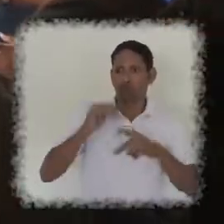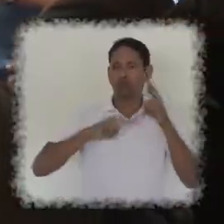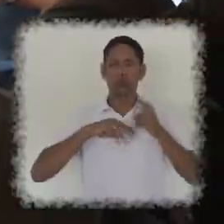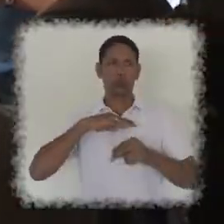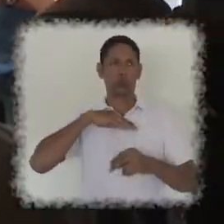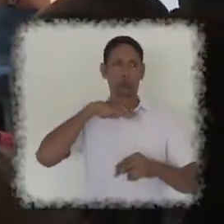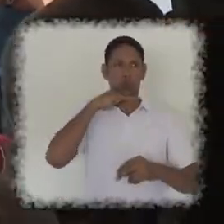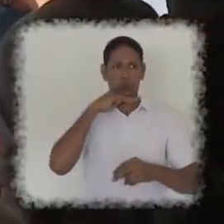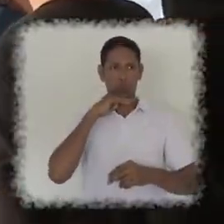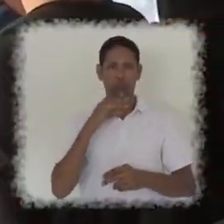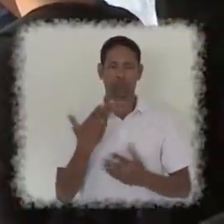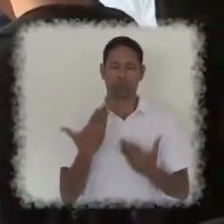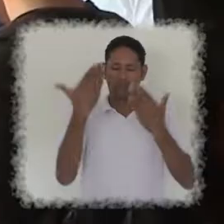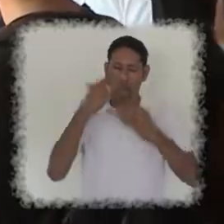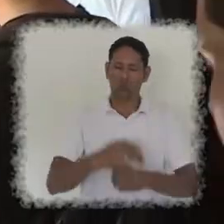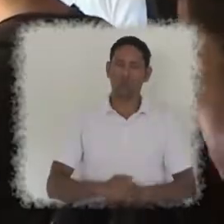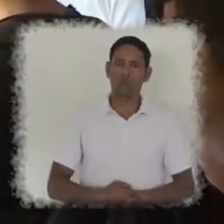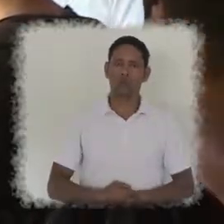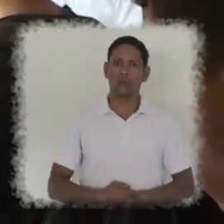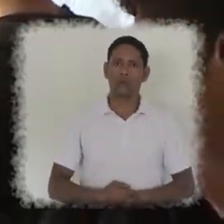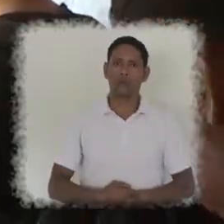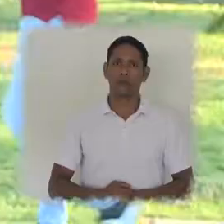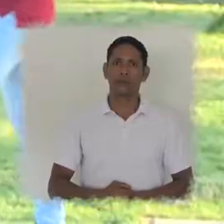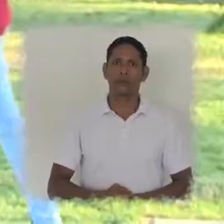más autónomas y sostenibles.